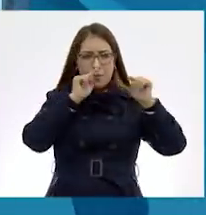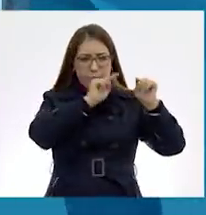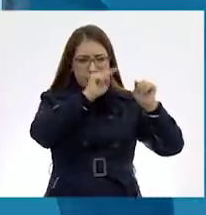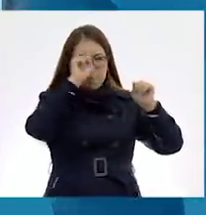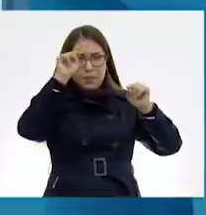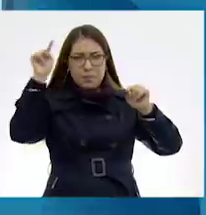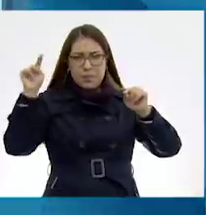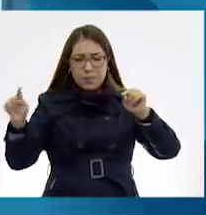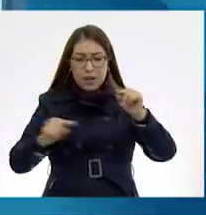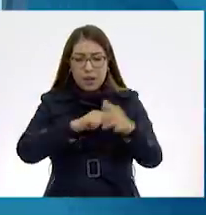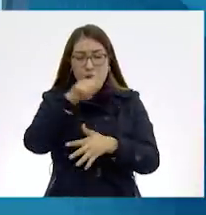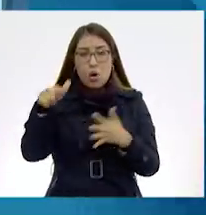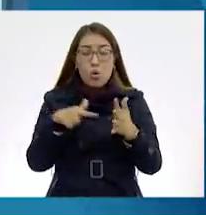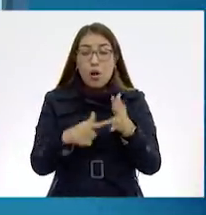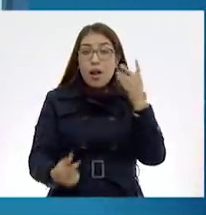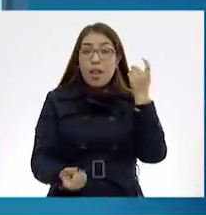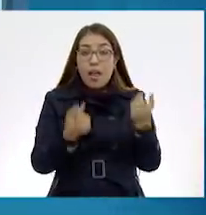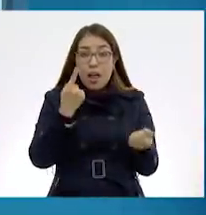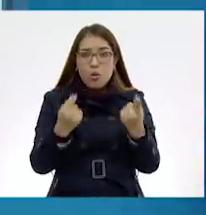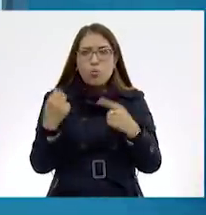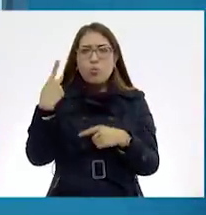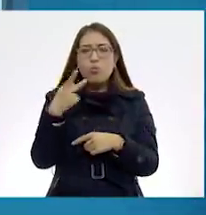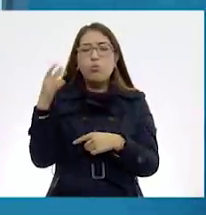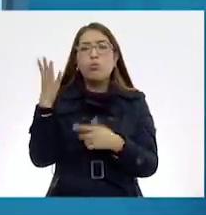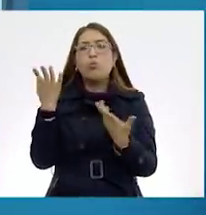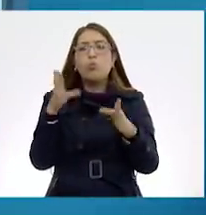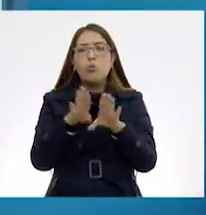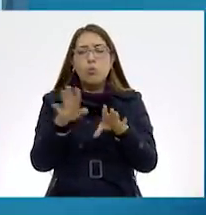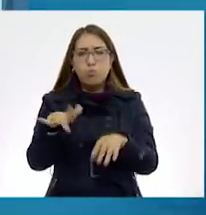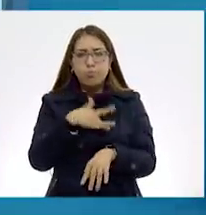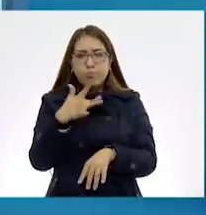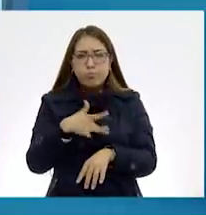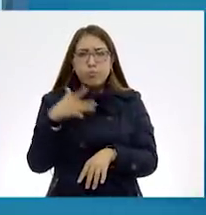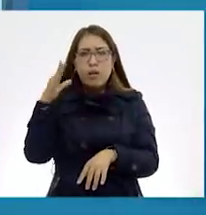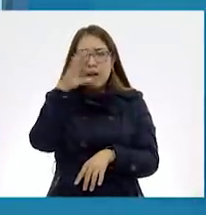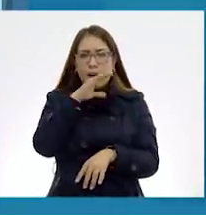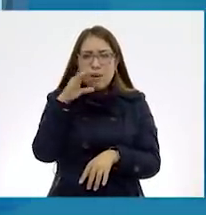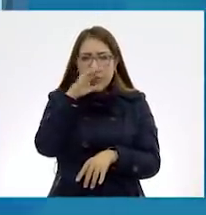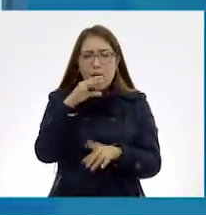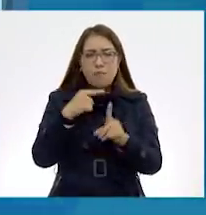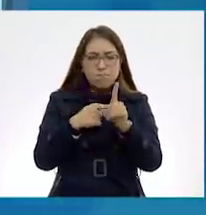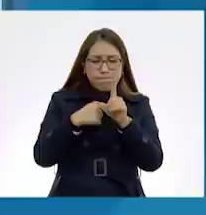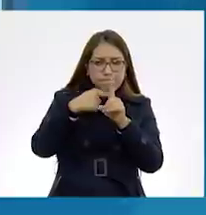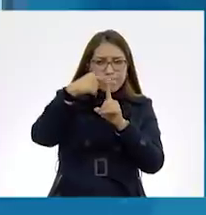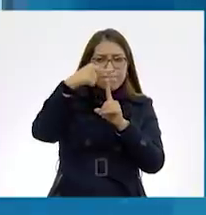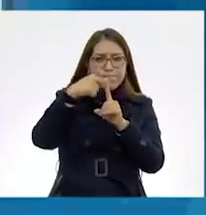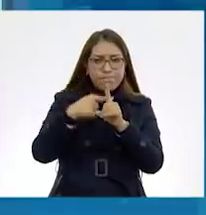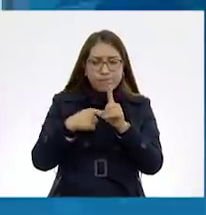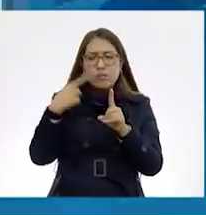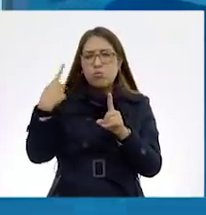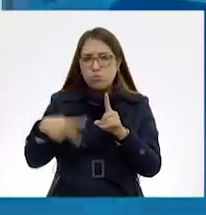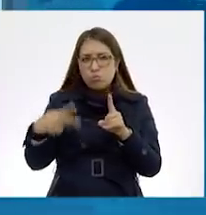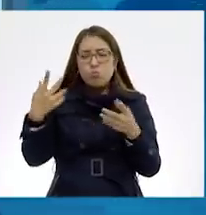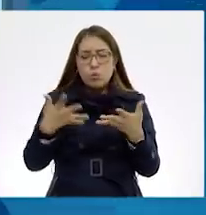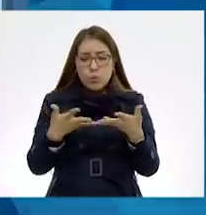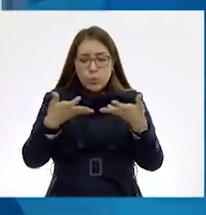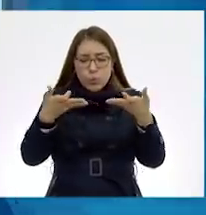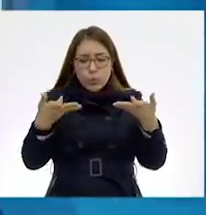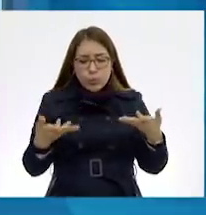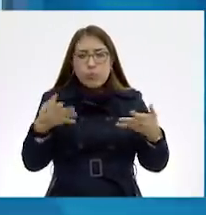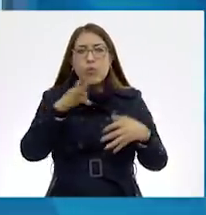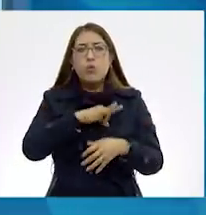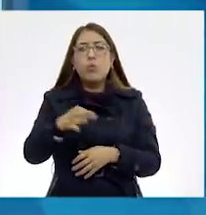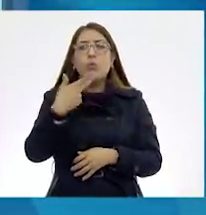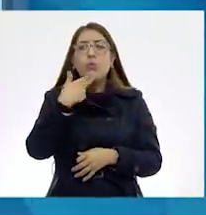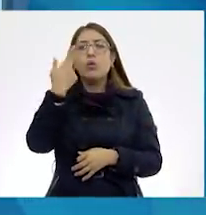lugares que por sus condiciones climáticas y de suelo son propicios para la filtración del agua y la de